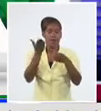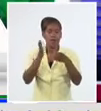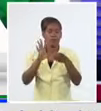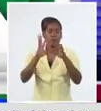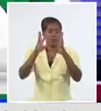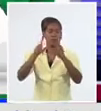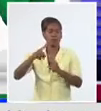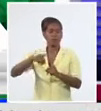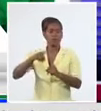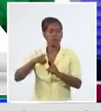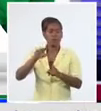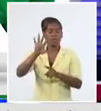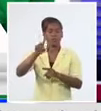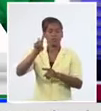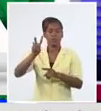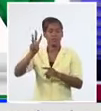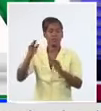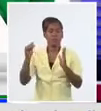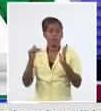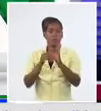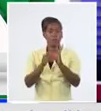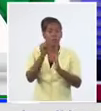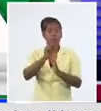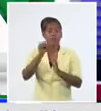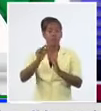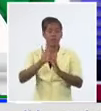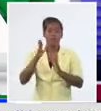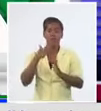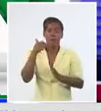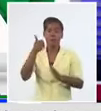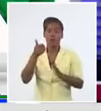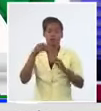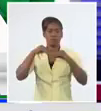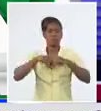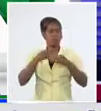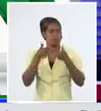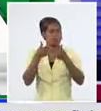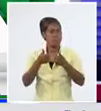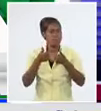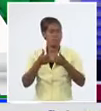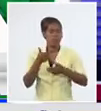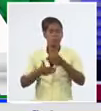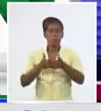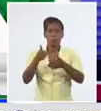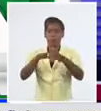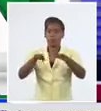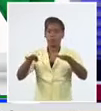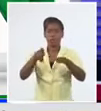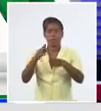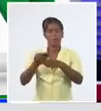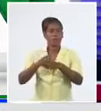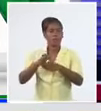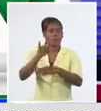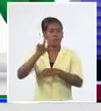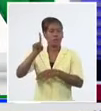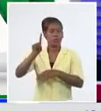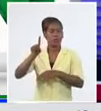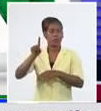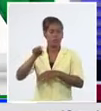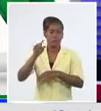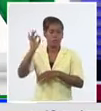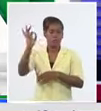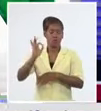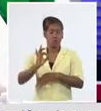513.108 personas que sí han recuperado la enfermedad, que es el 91%. Aunque cifras inferiores,